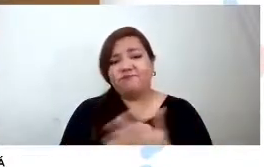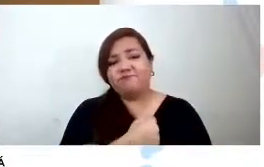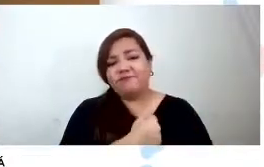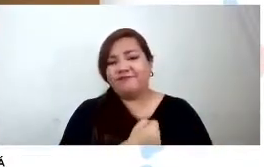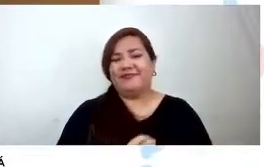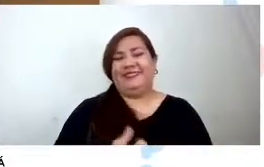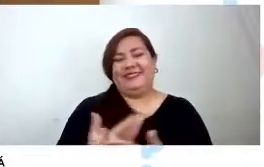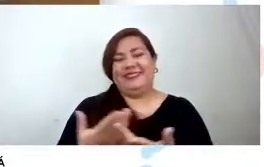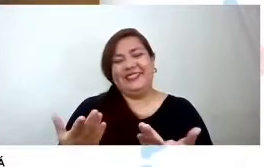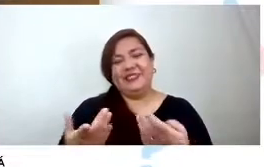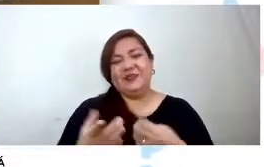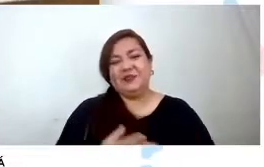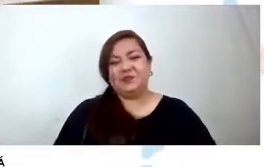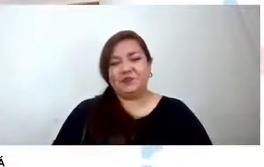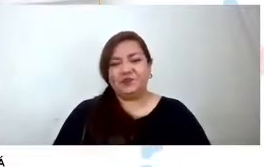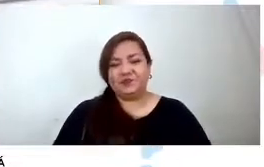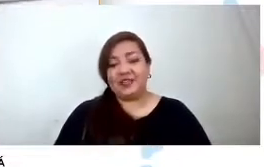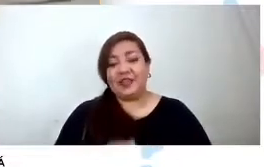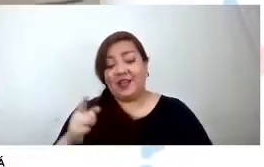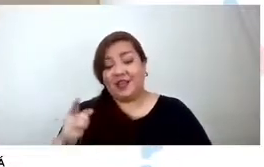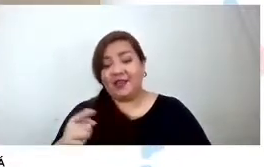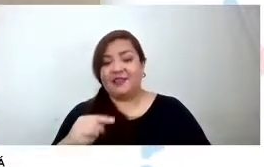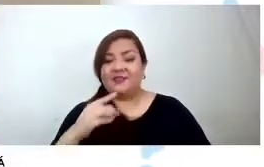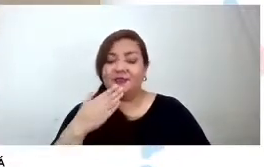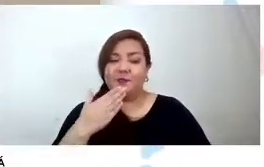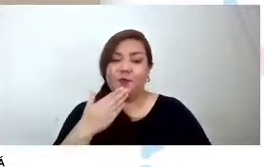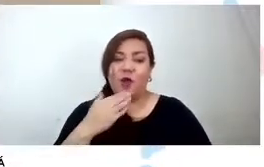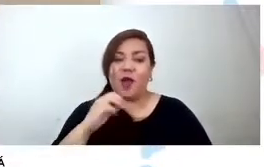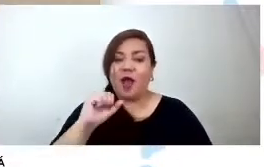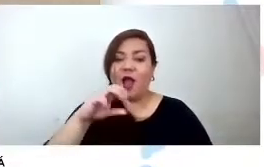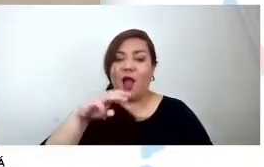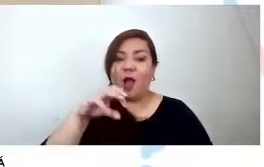Acá tenemos especímenes de amonites